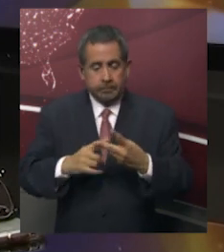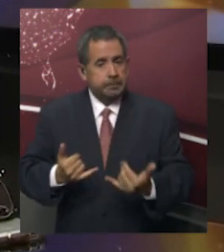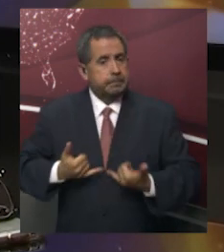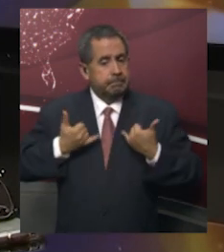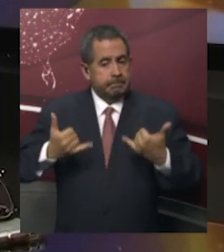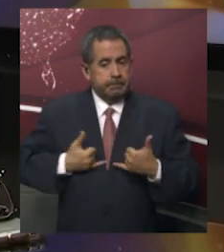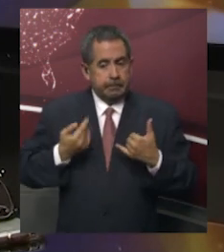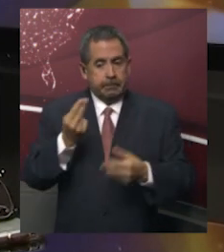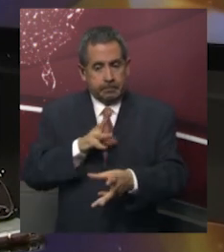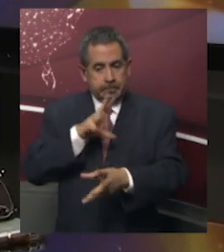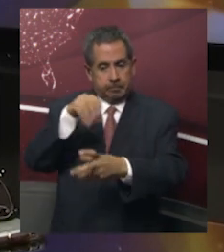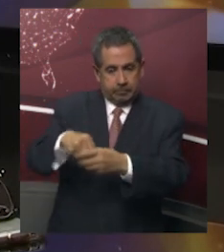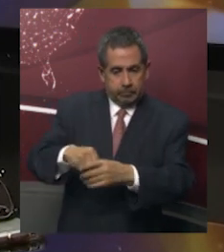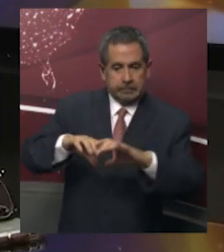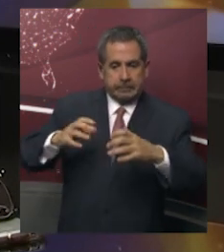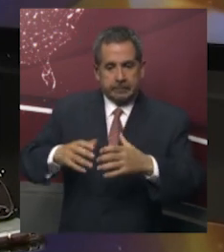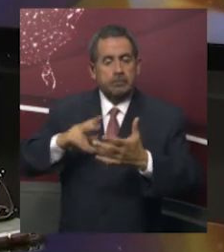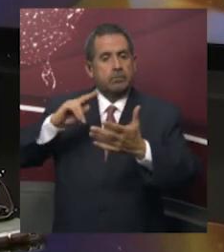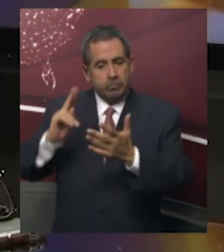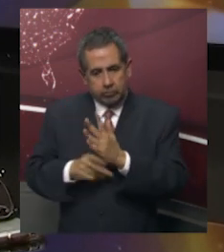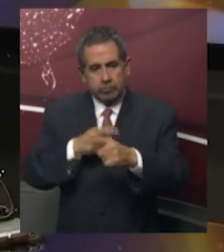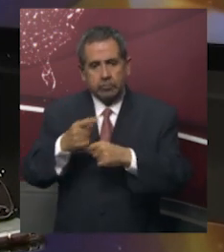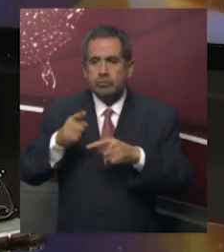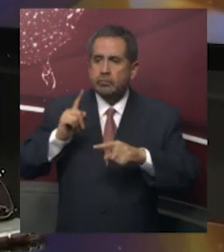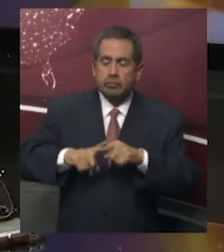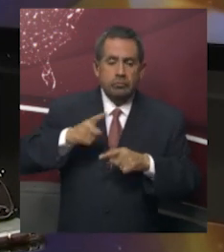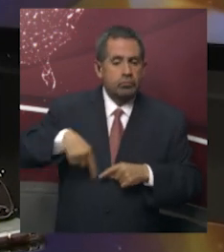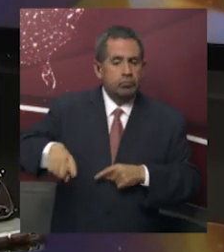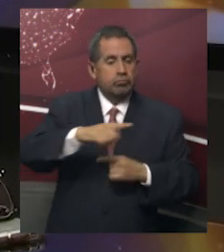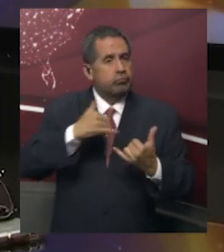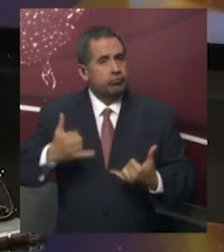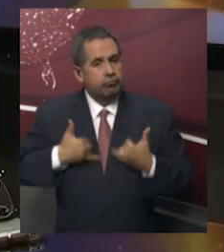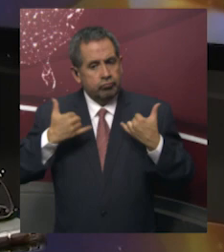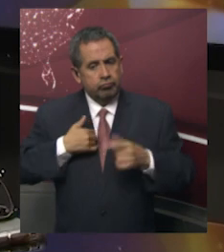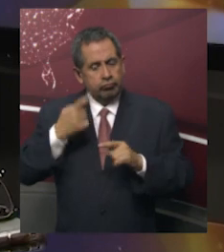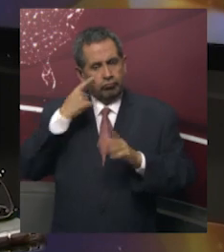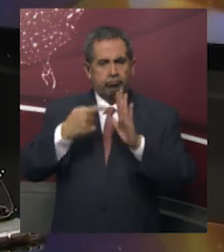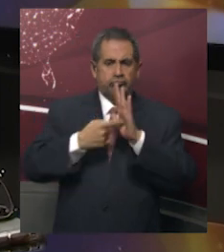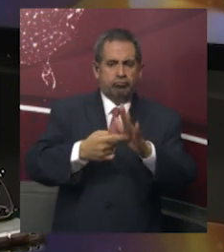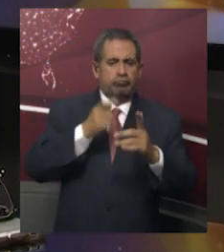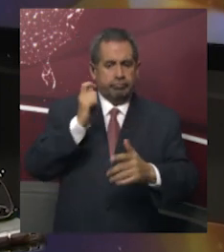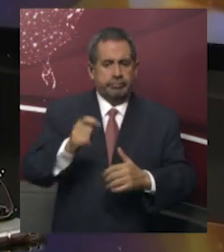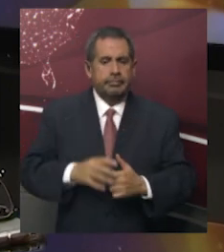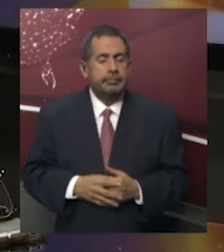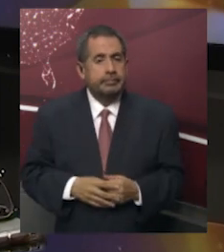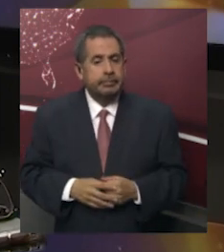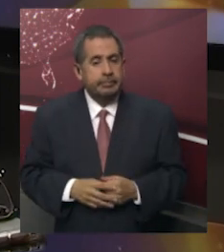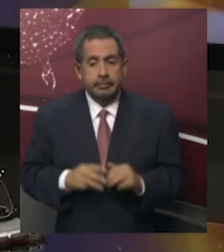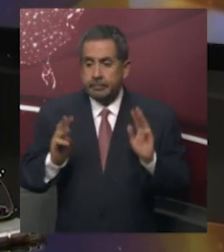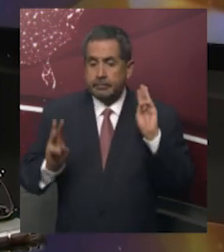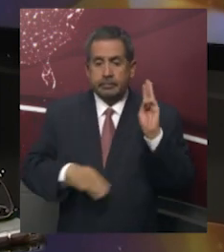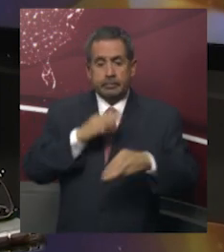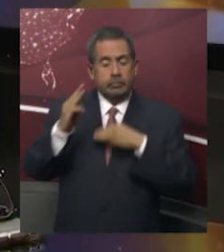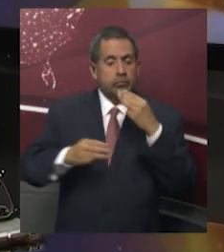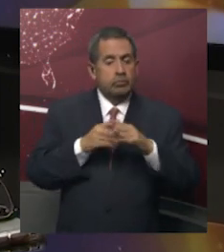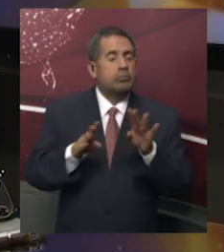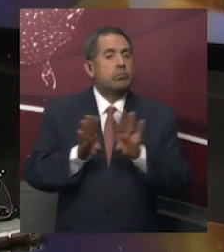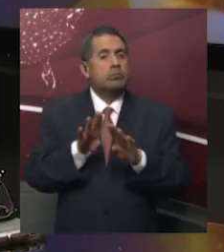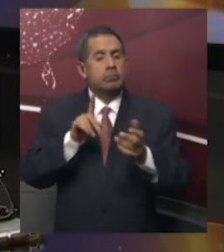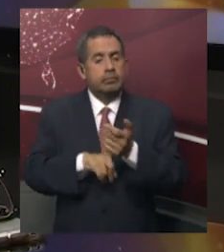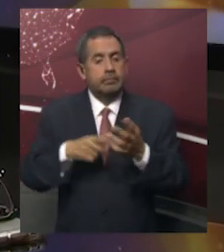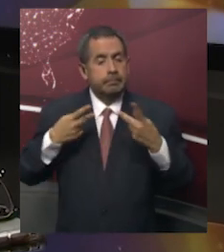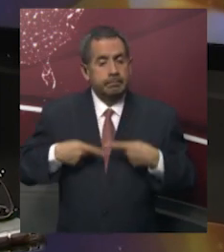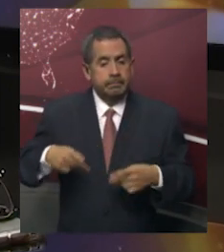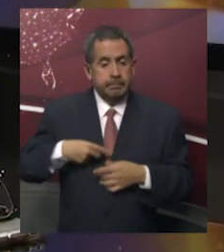tiene que ser una cruzada, de nuevo, donde México puede poner el ejemplo. Mira, a nivel global, más de la mitad de la población